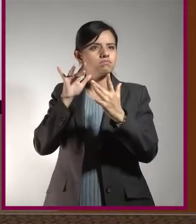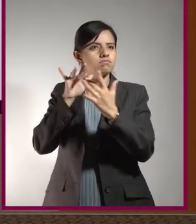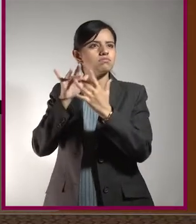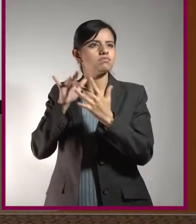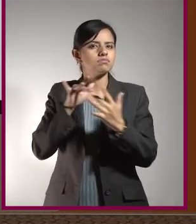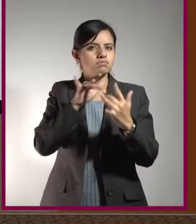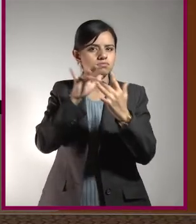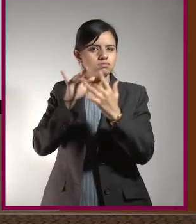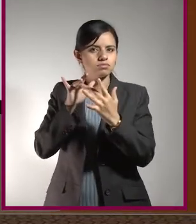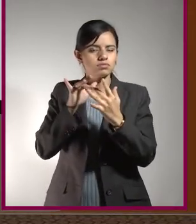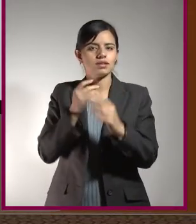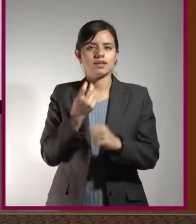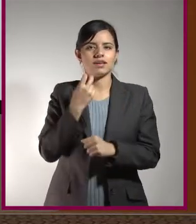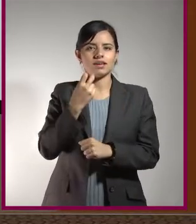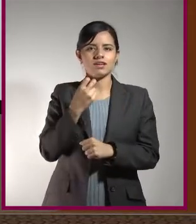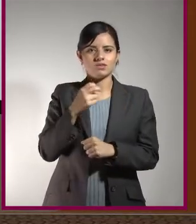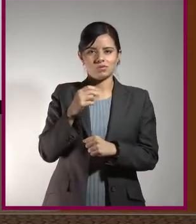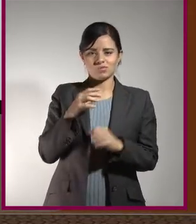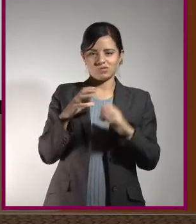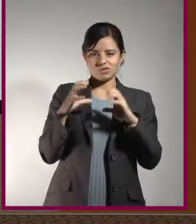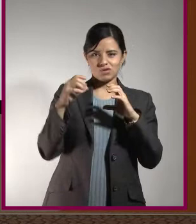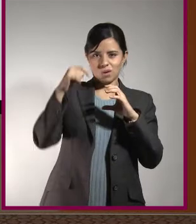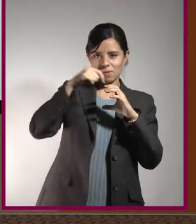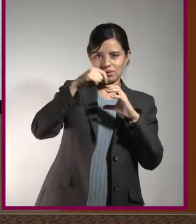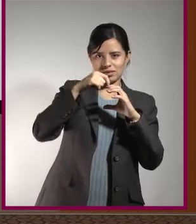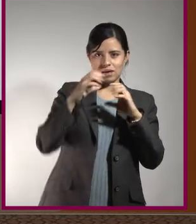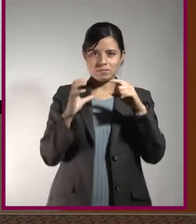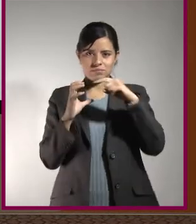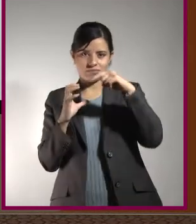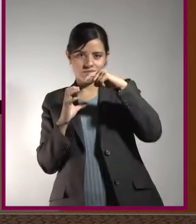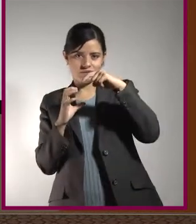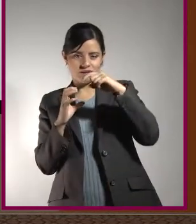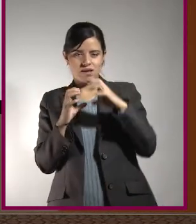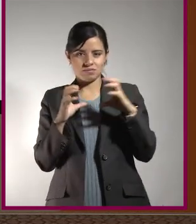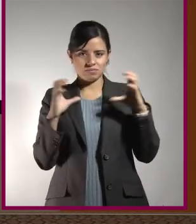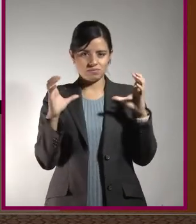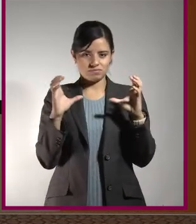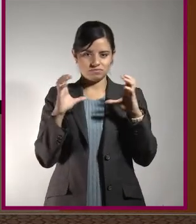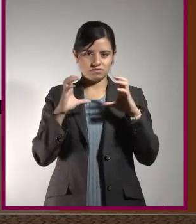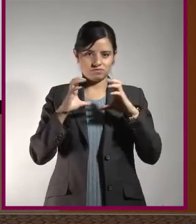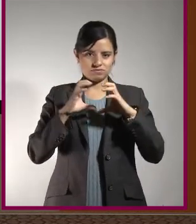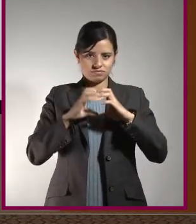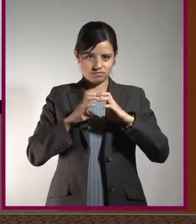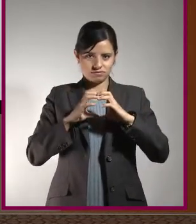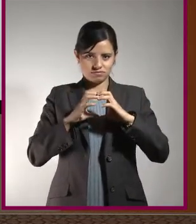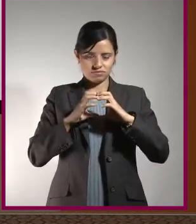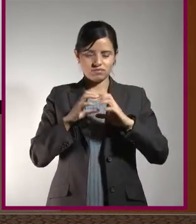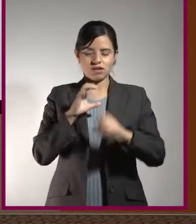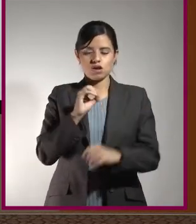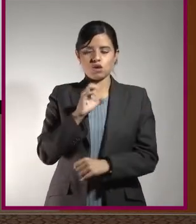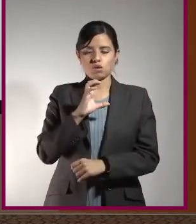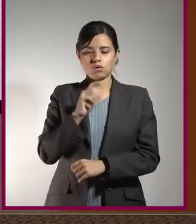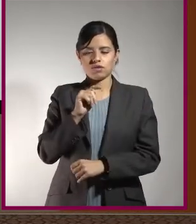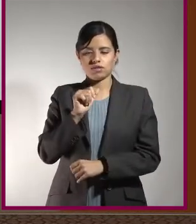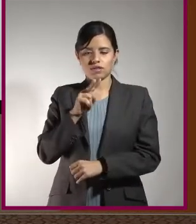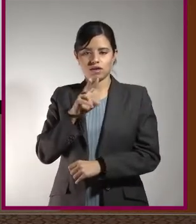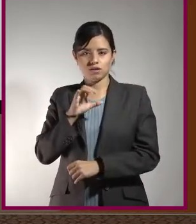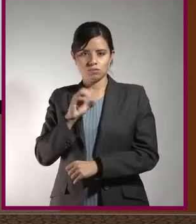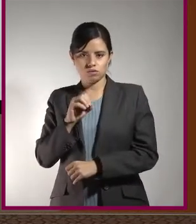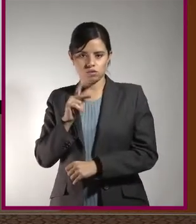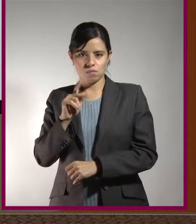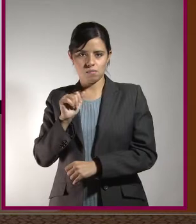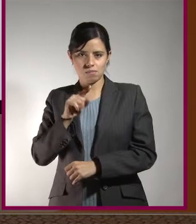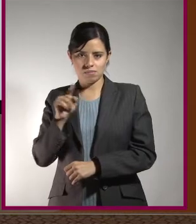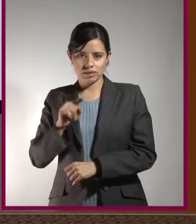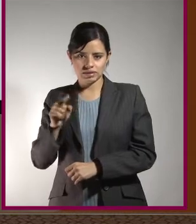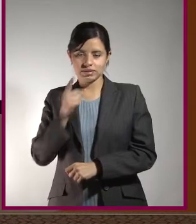modo creativo, como que logramos combinar esas dos mitades de nuestra mente. Decía Octavio Paz que la creación surge cuando el